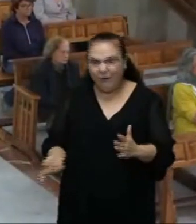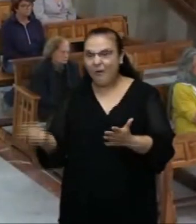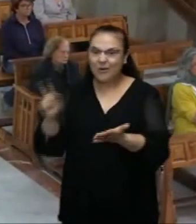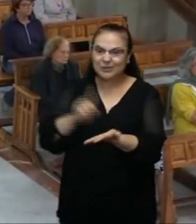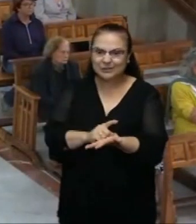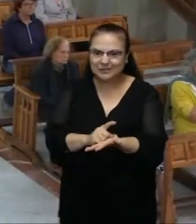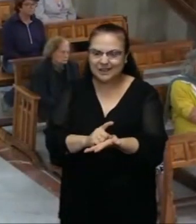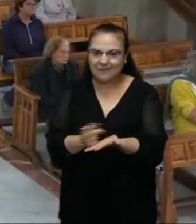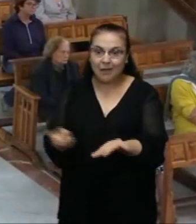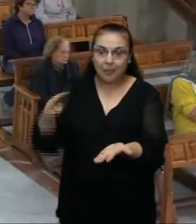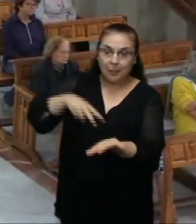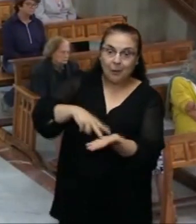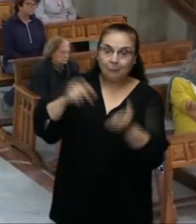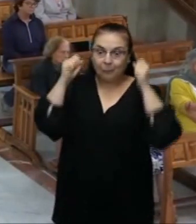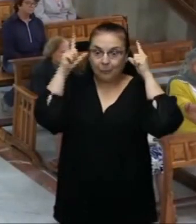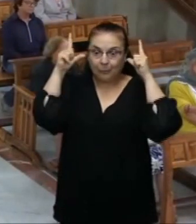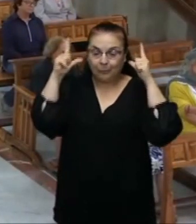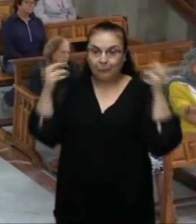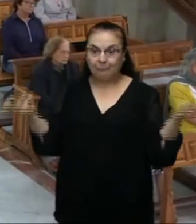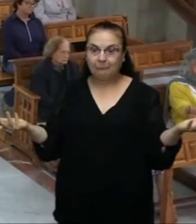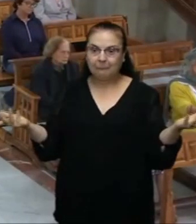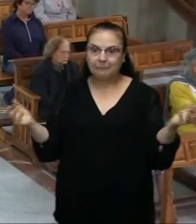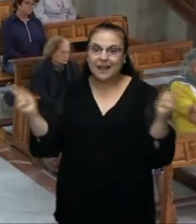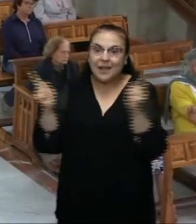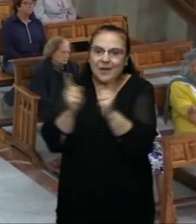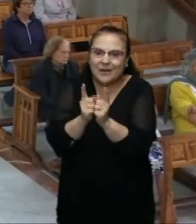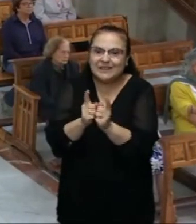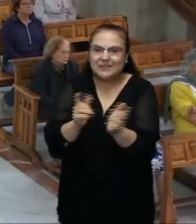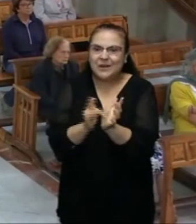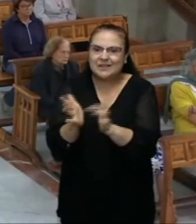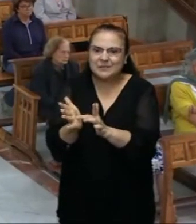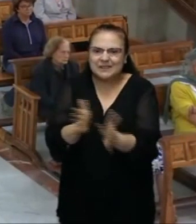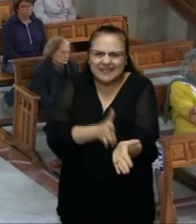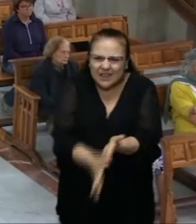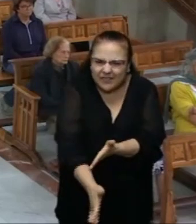que el encuentro con Jesús es resurrección.